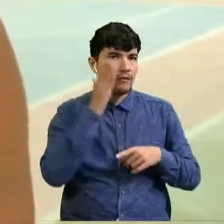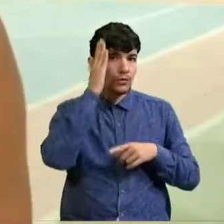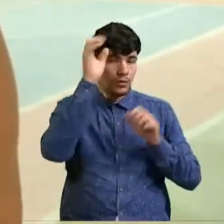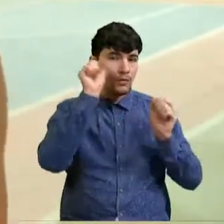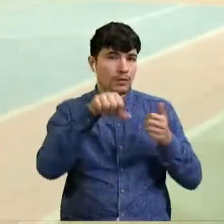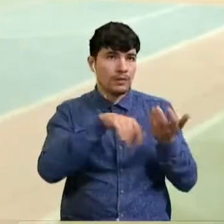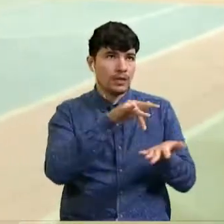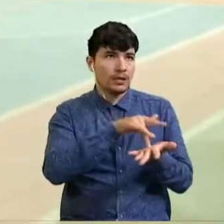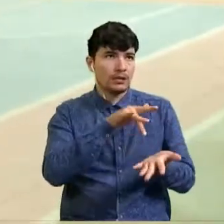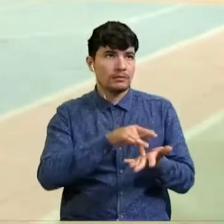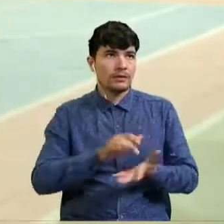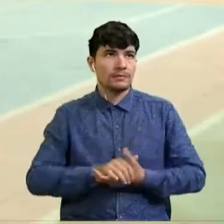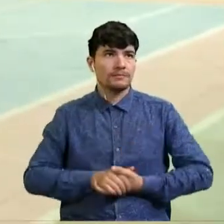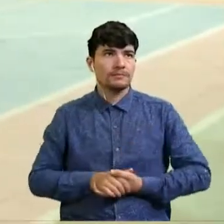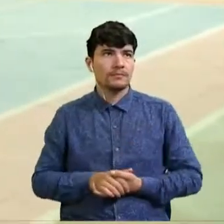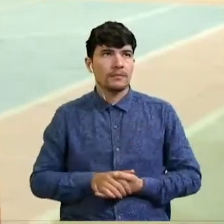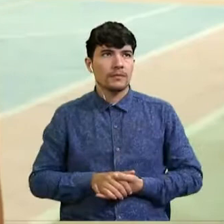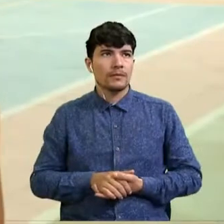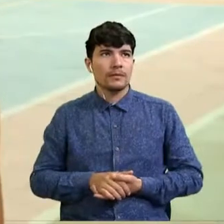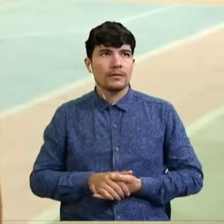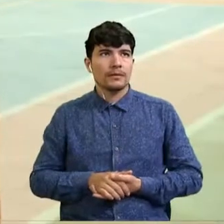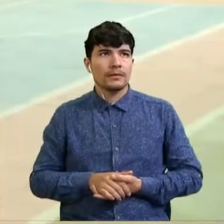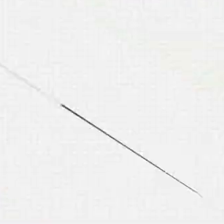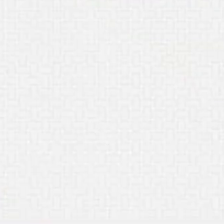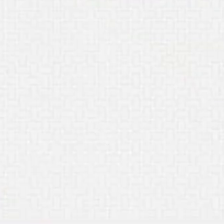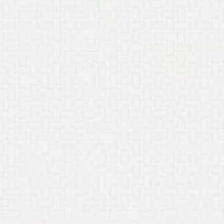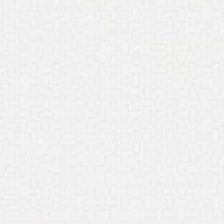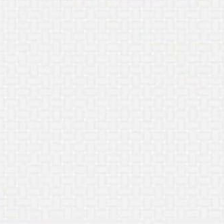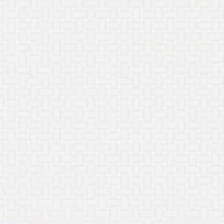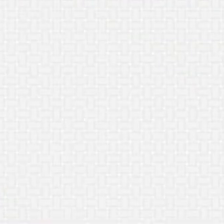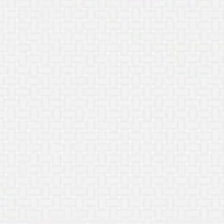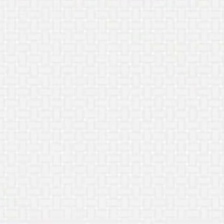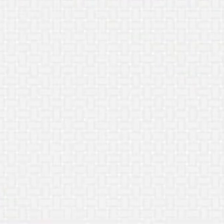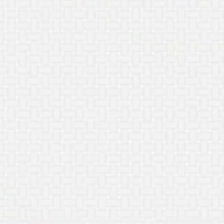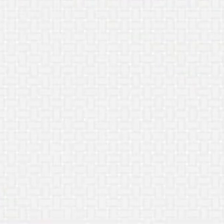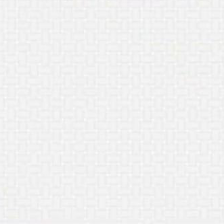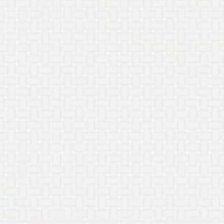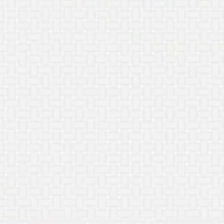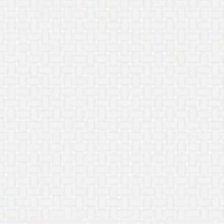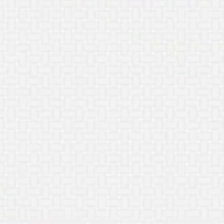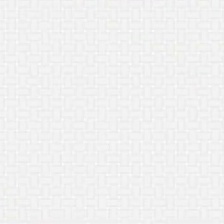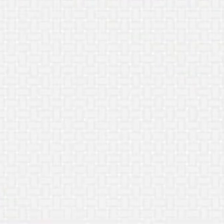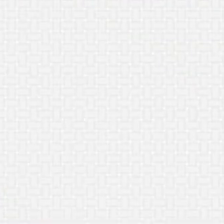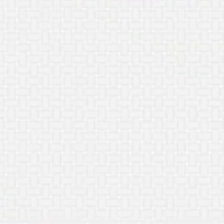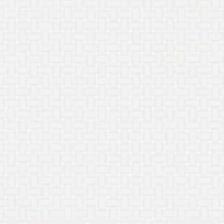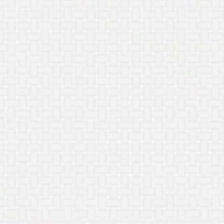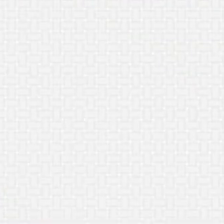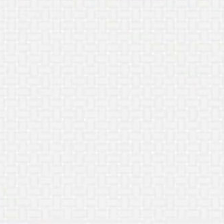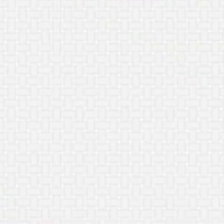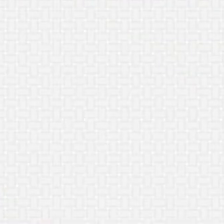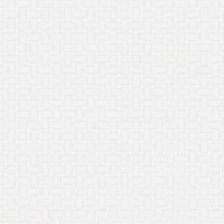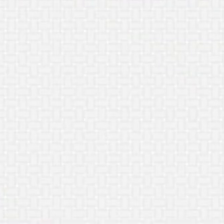mantenernos con lo que tenemos y siempre estar con alguna actitud pero no com